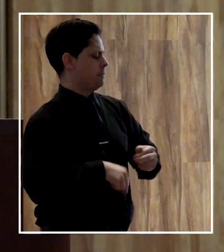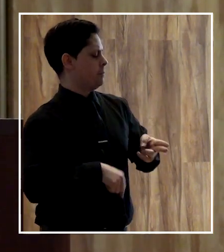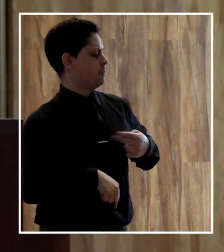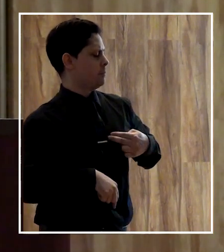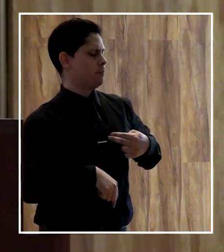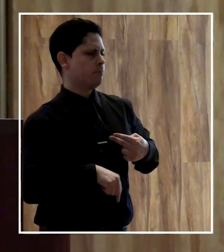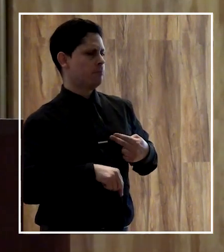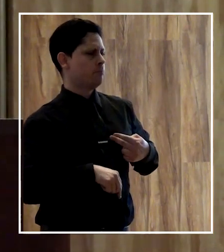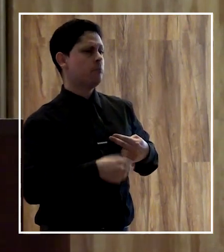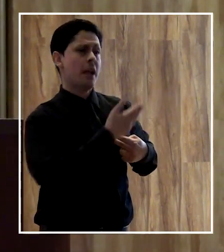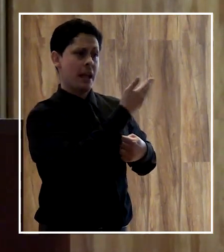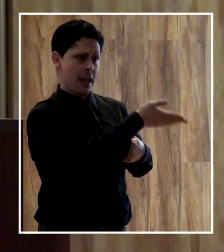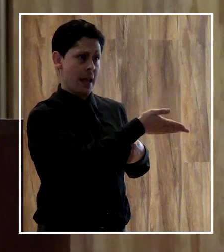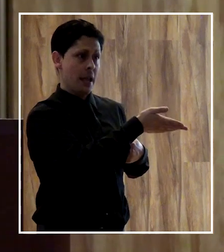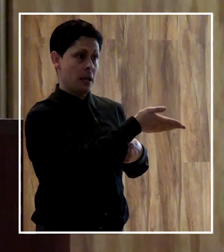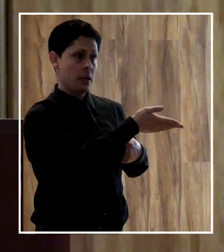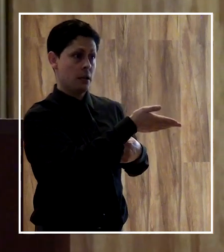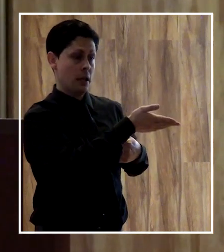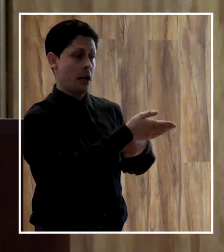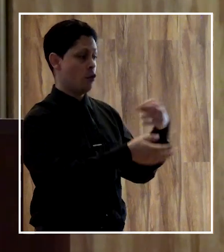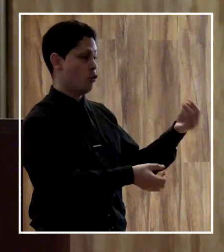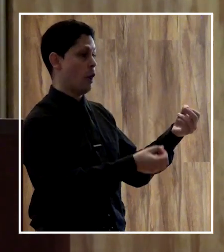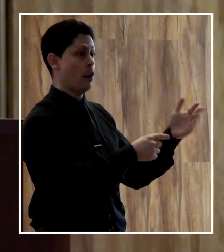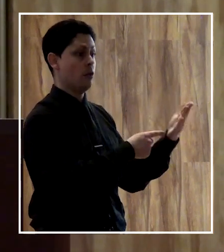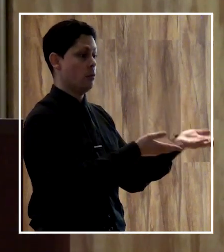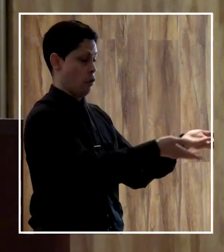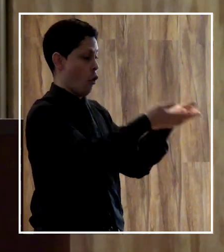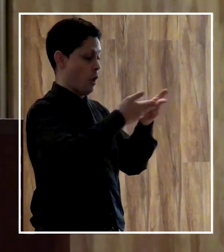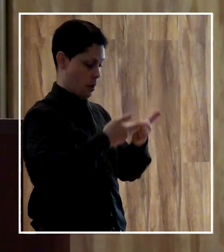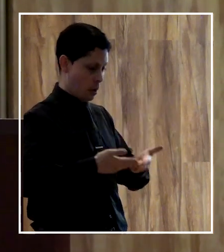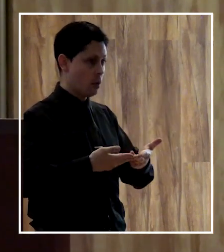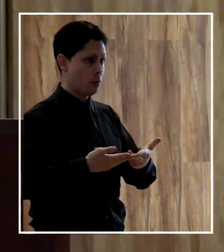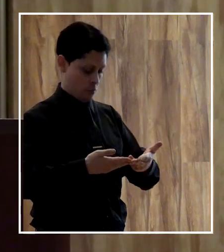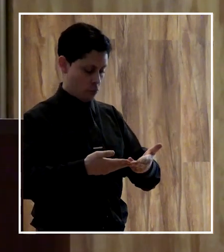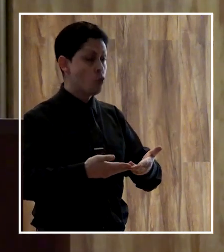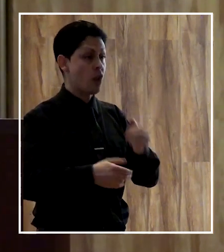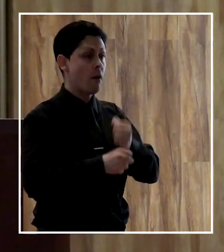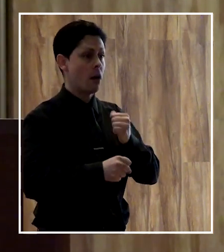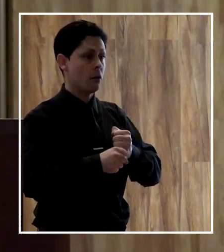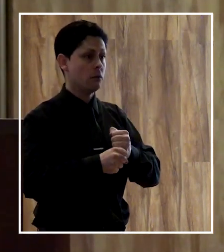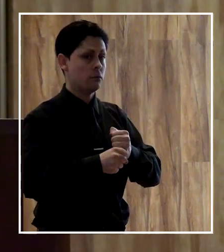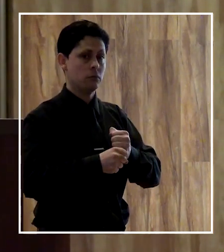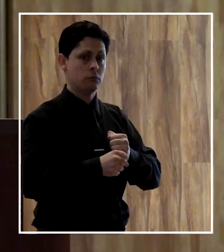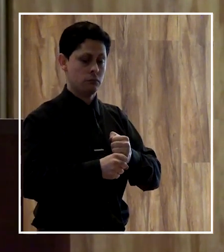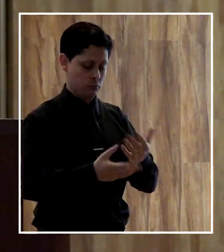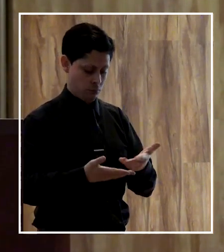Creo que él nos deja una tarea que es continuar